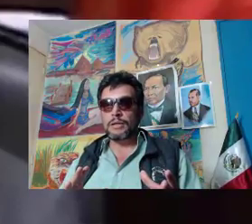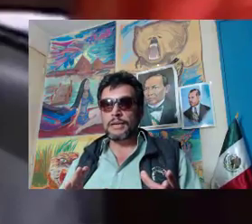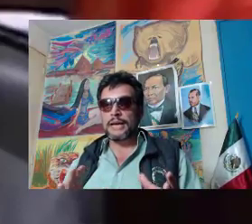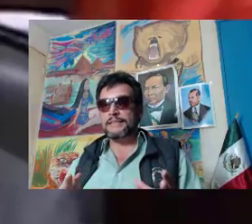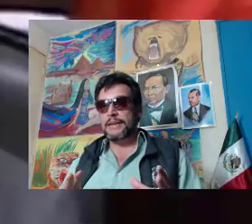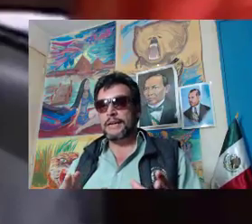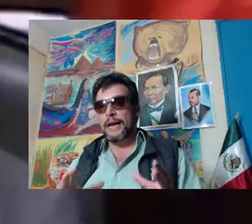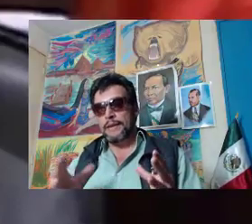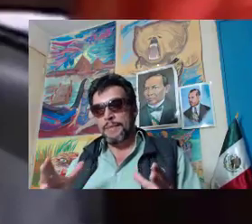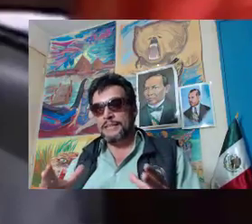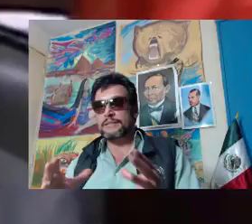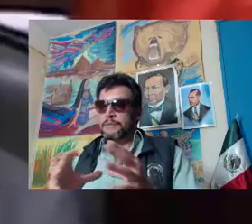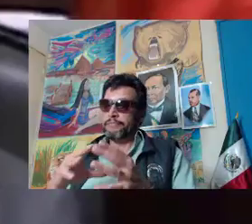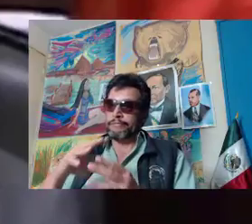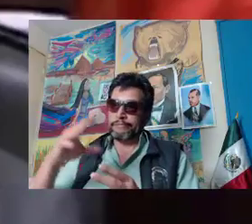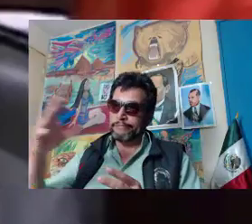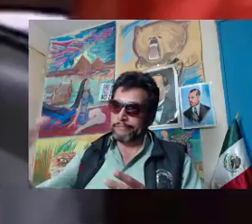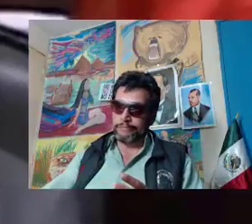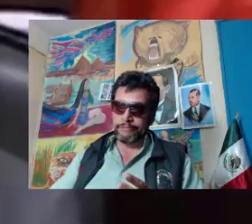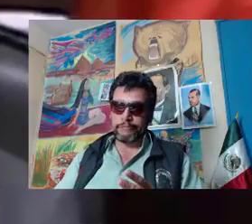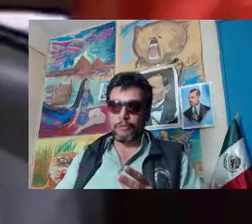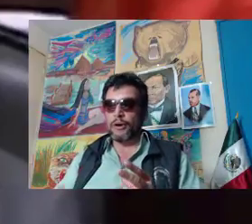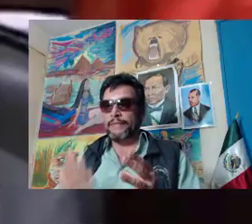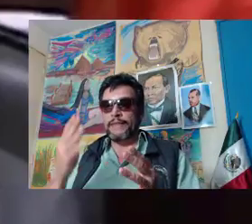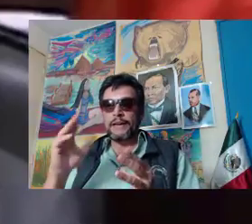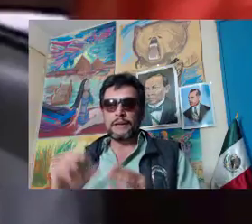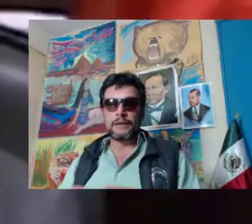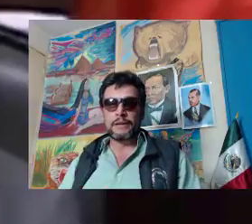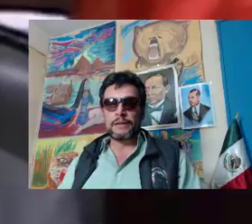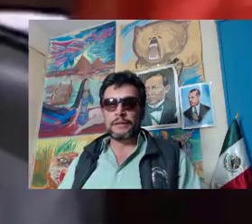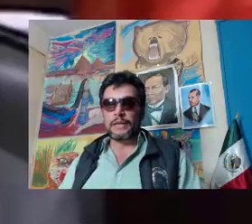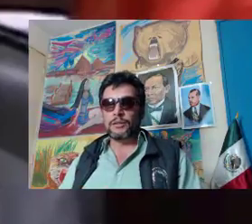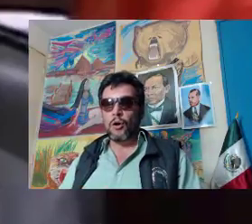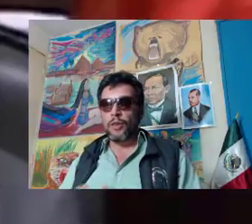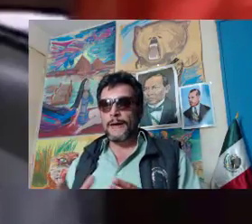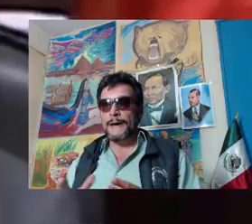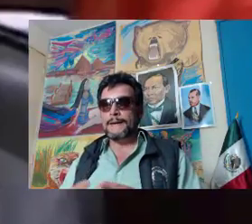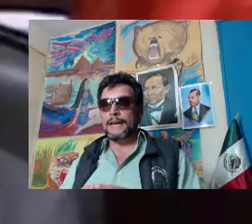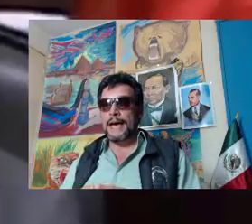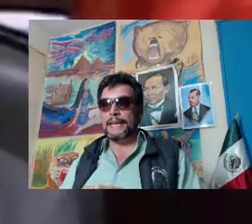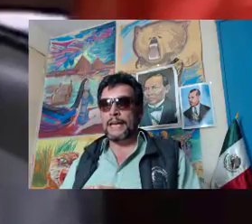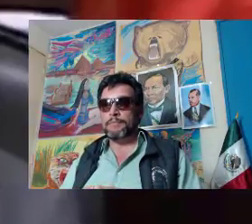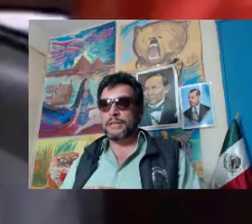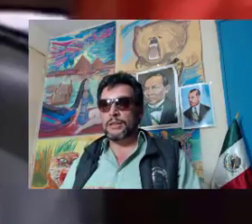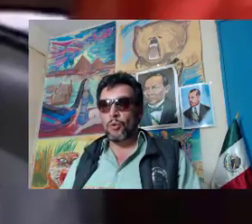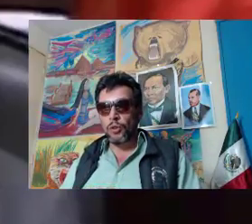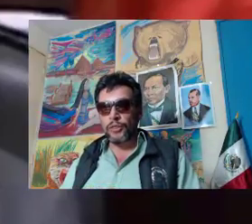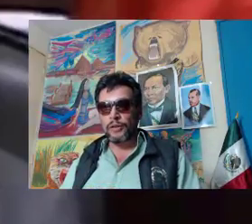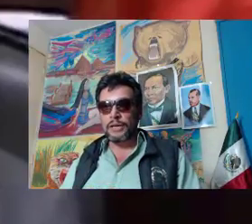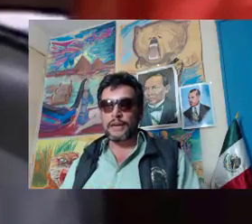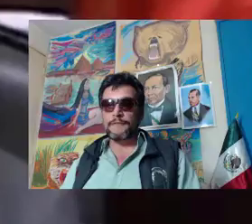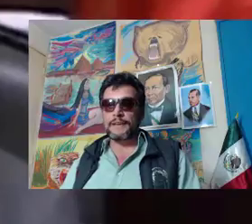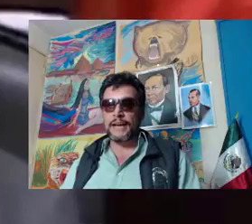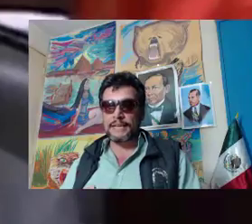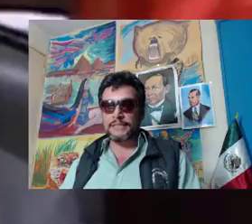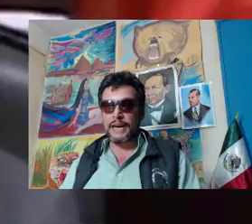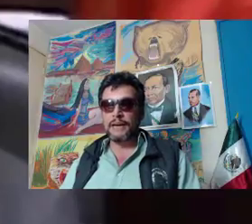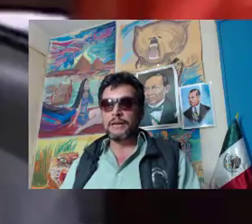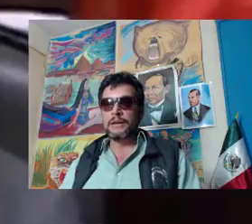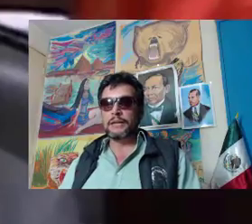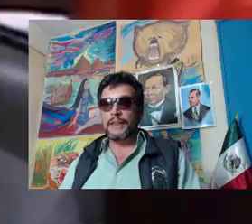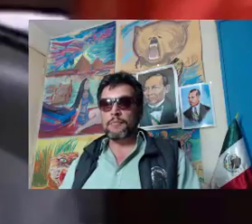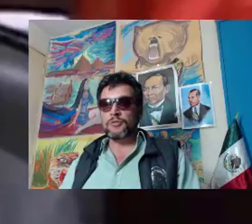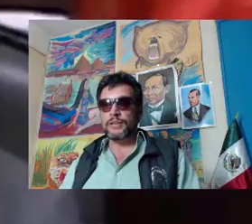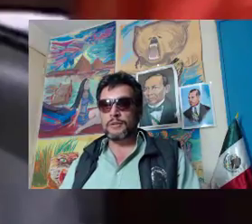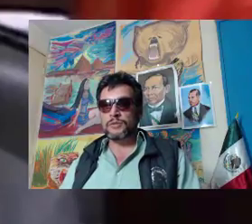sido, y así además, por ende, de toda la ineptitud,